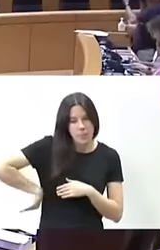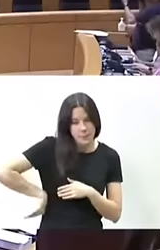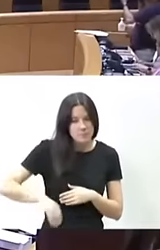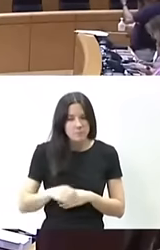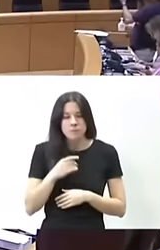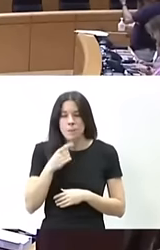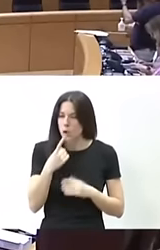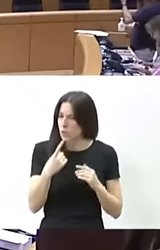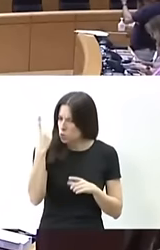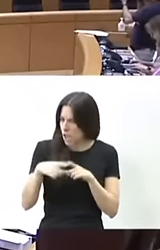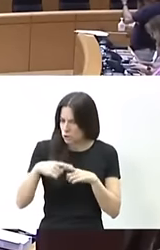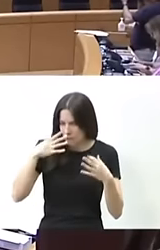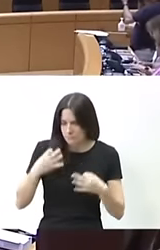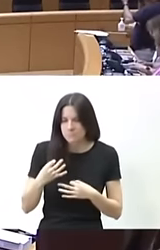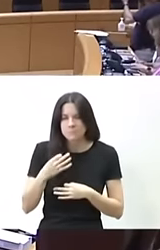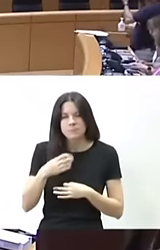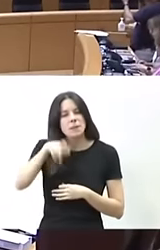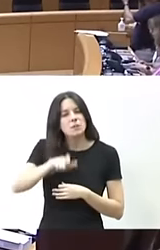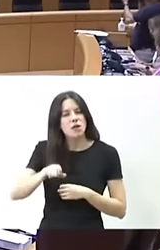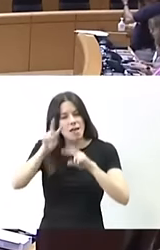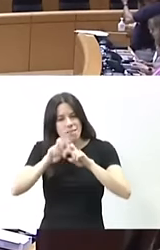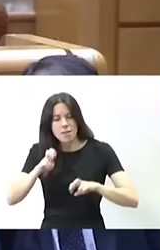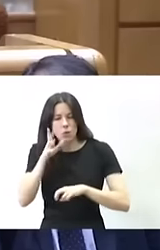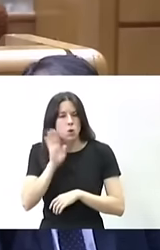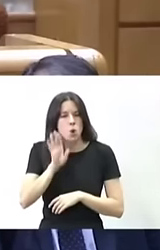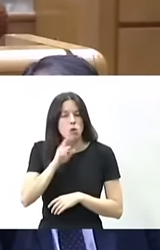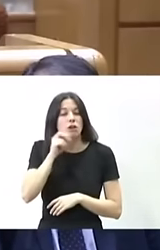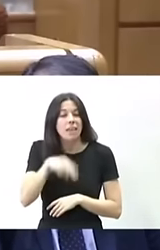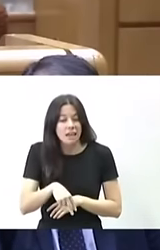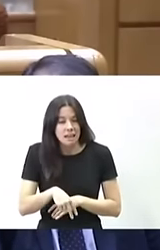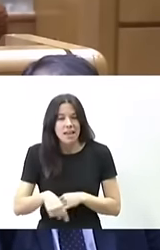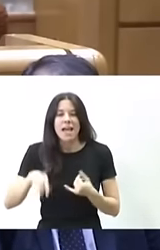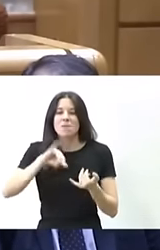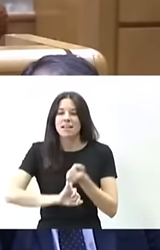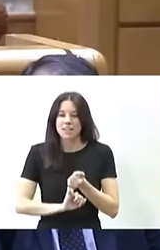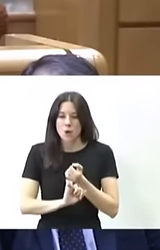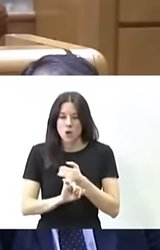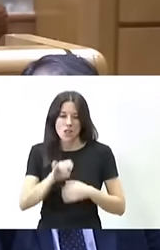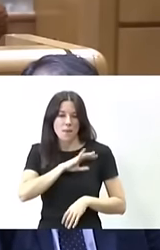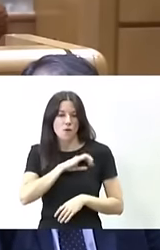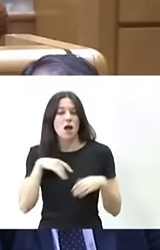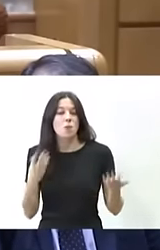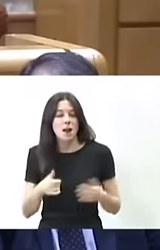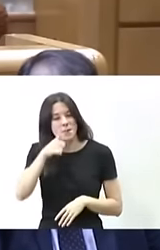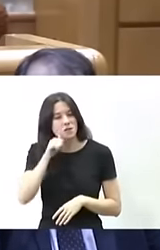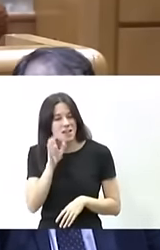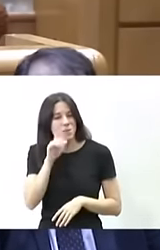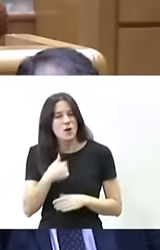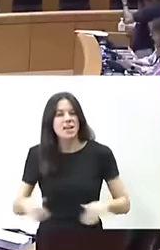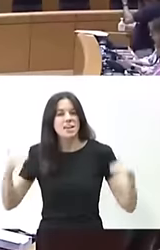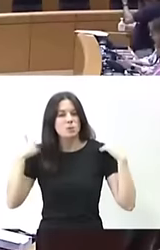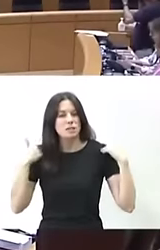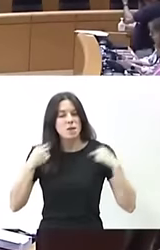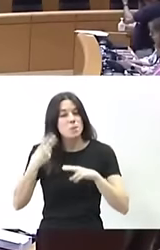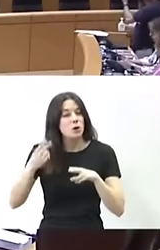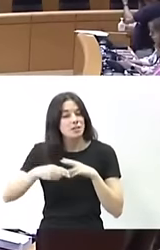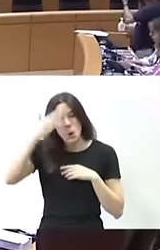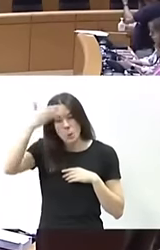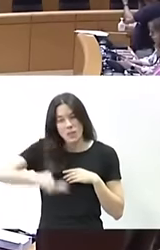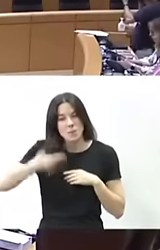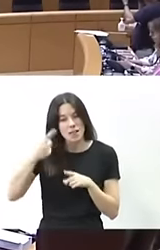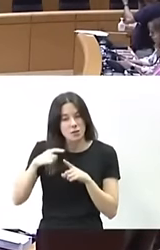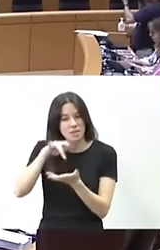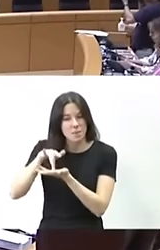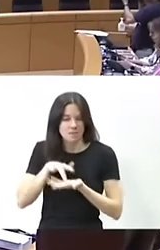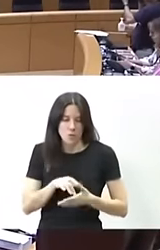está realmente investigado por corrupción es el matrimonio de la Moncloa, entre ellos Pedro Sánchez, que es el principal responsable político de lo que ha sucedido. El